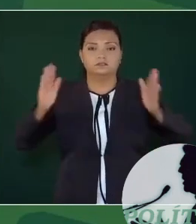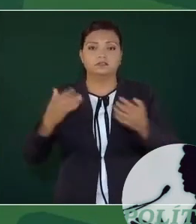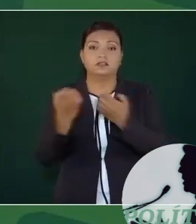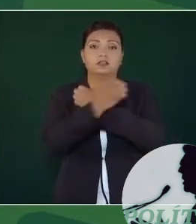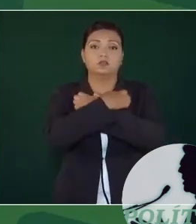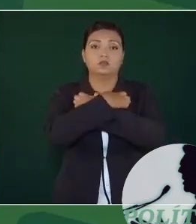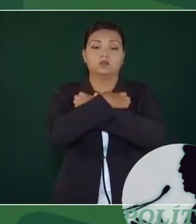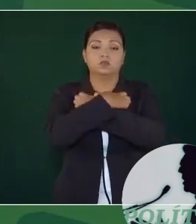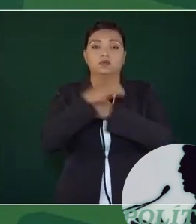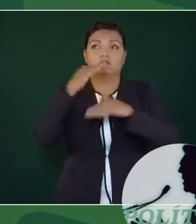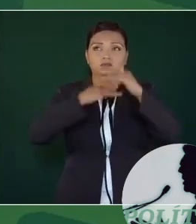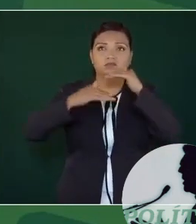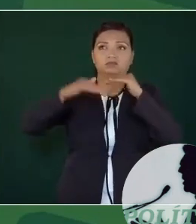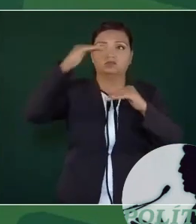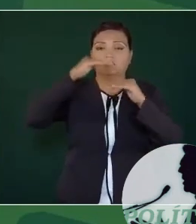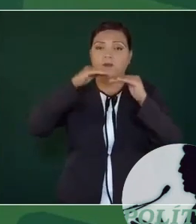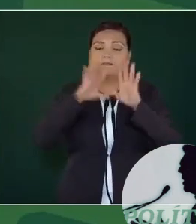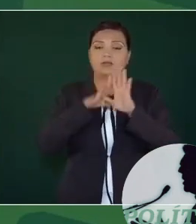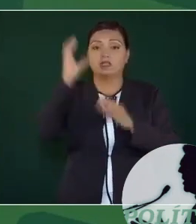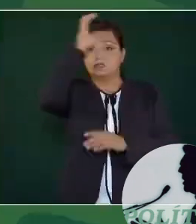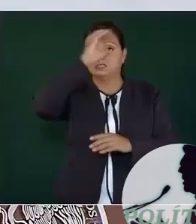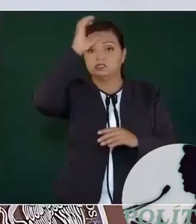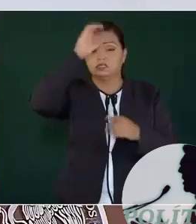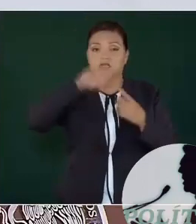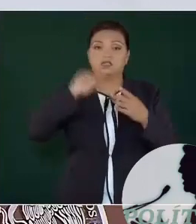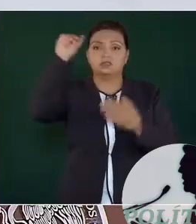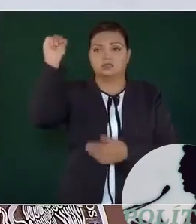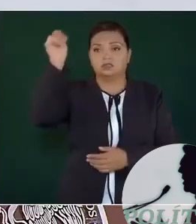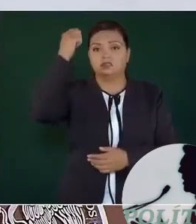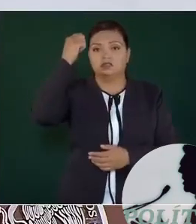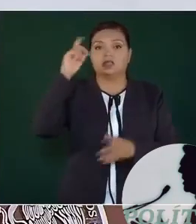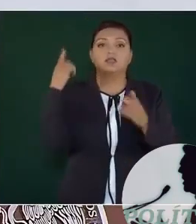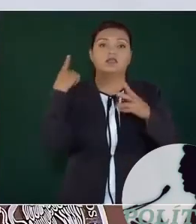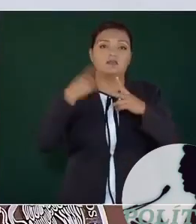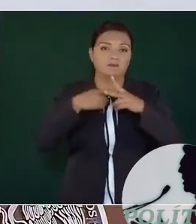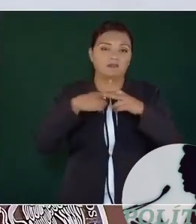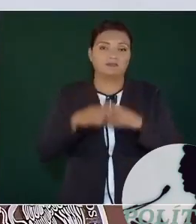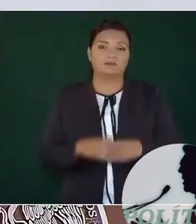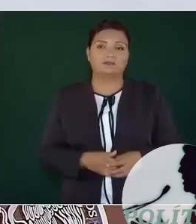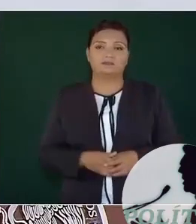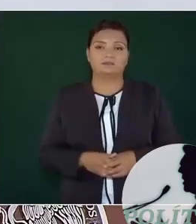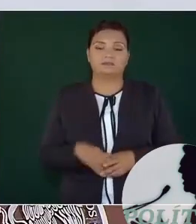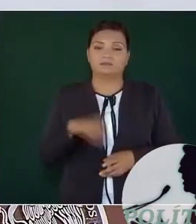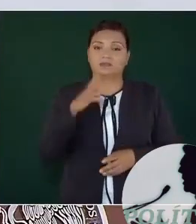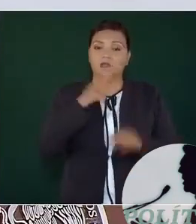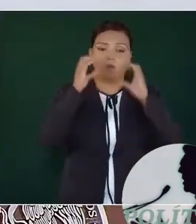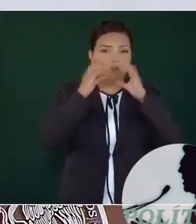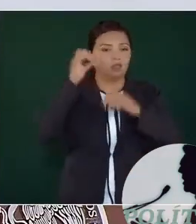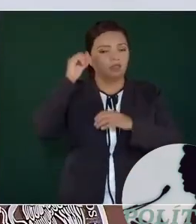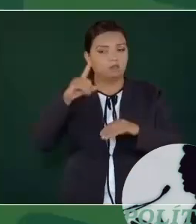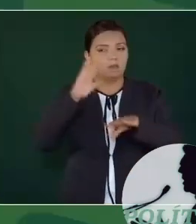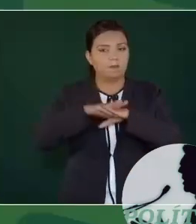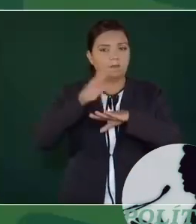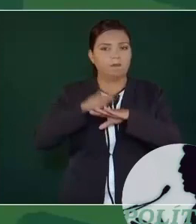media y superior en las áreas de ciencia, tecnología y matemáticas. sin descuidar